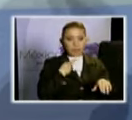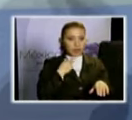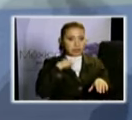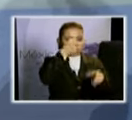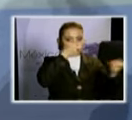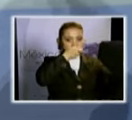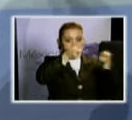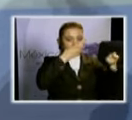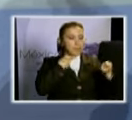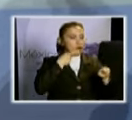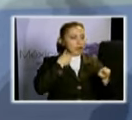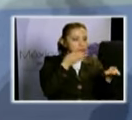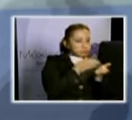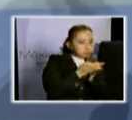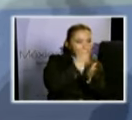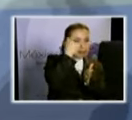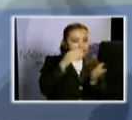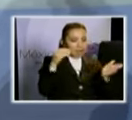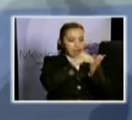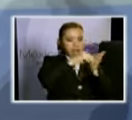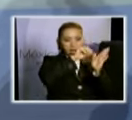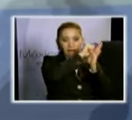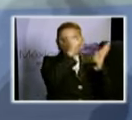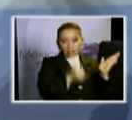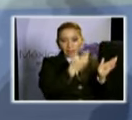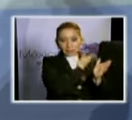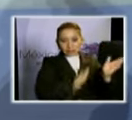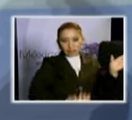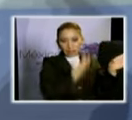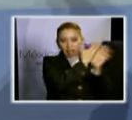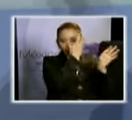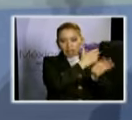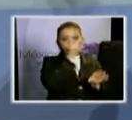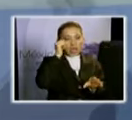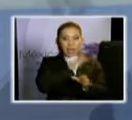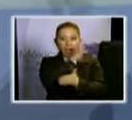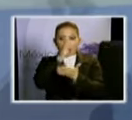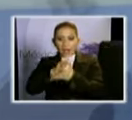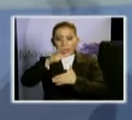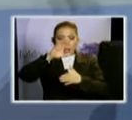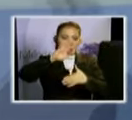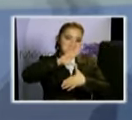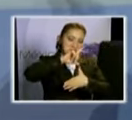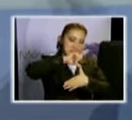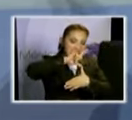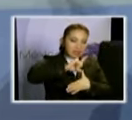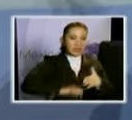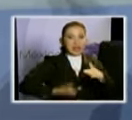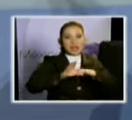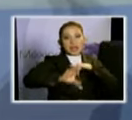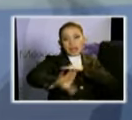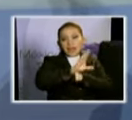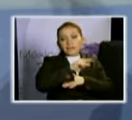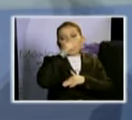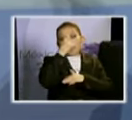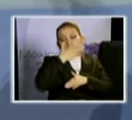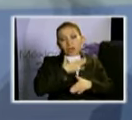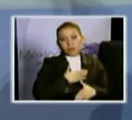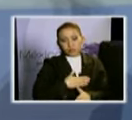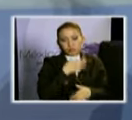donde coordinó las políticas para desarrollar la agenda del presidente de Estados Unidos hacia América Latina y el Caribe en temas relativos de administración